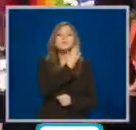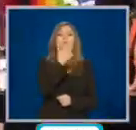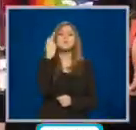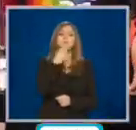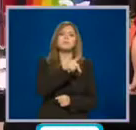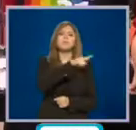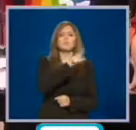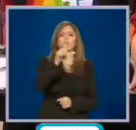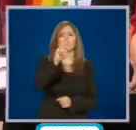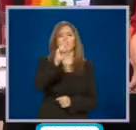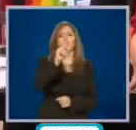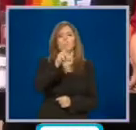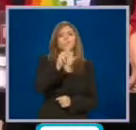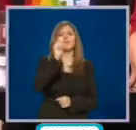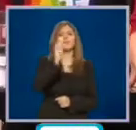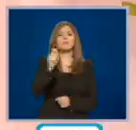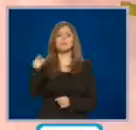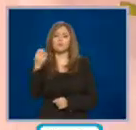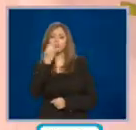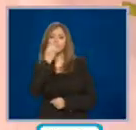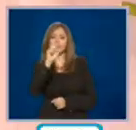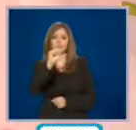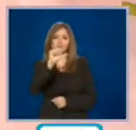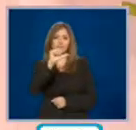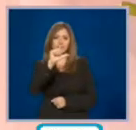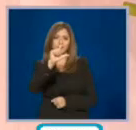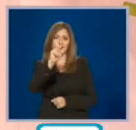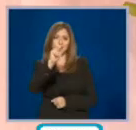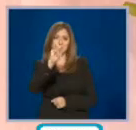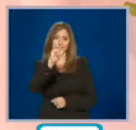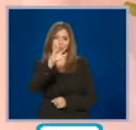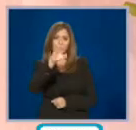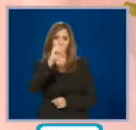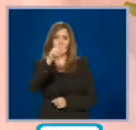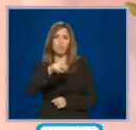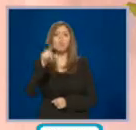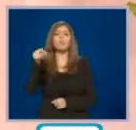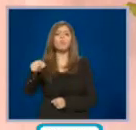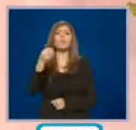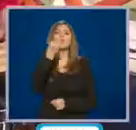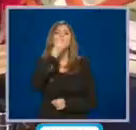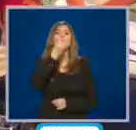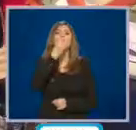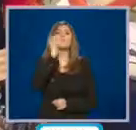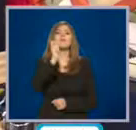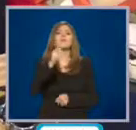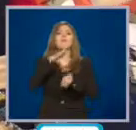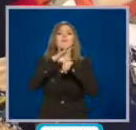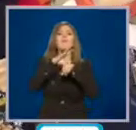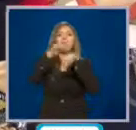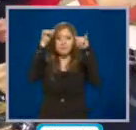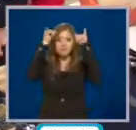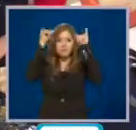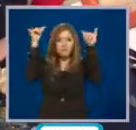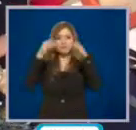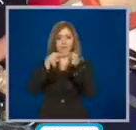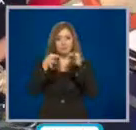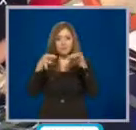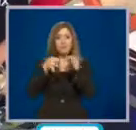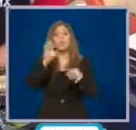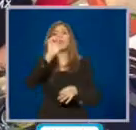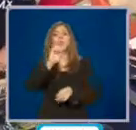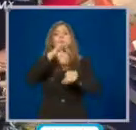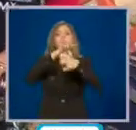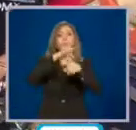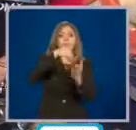el salpicón, pues lo conocemos, este platillo, esta receta que se prepara con carne de res, ¿no? O carne Así de es. cerdo